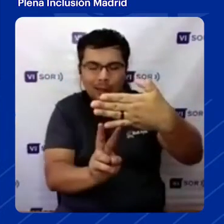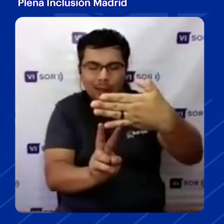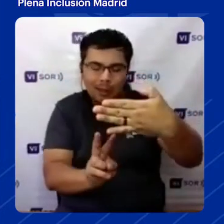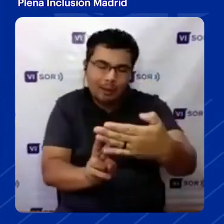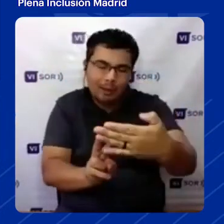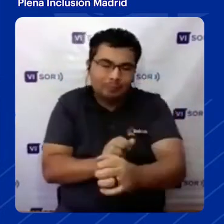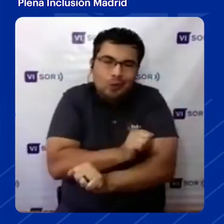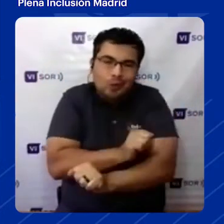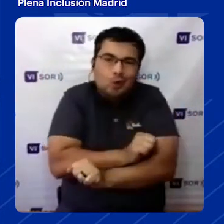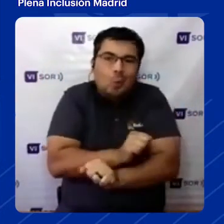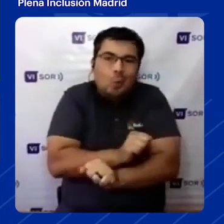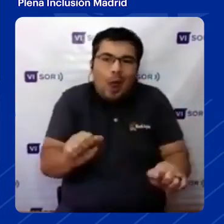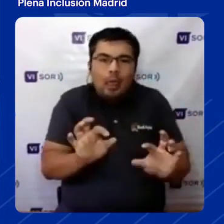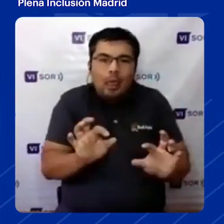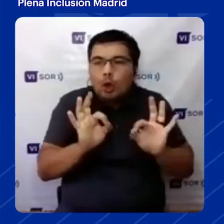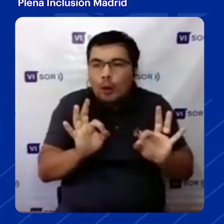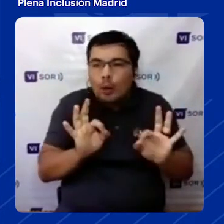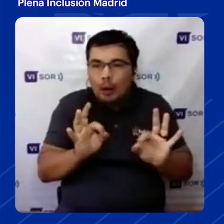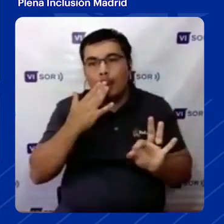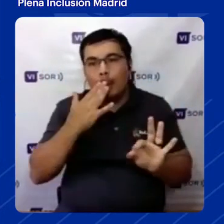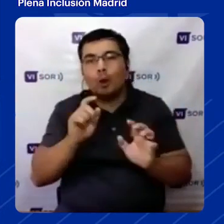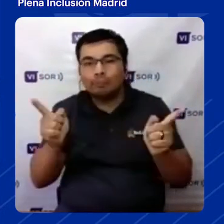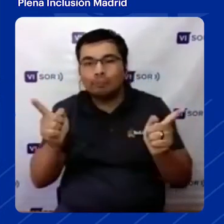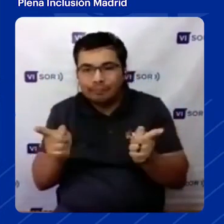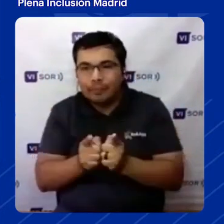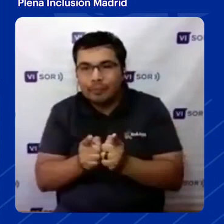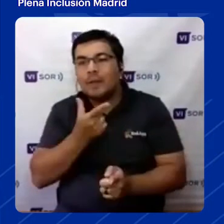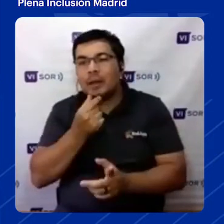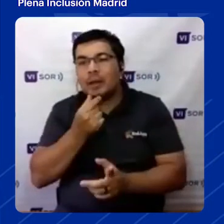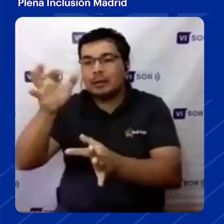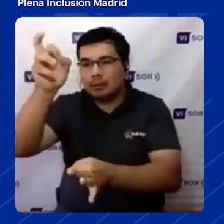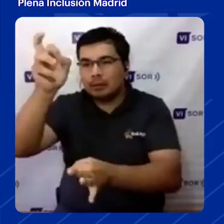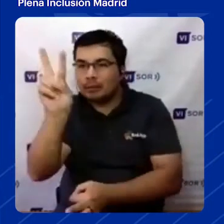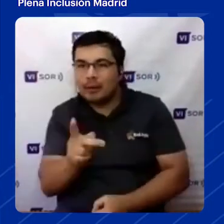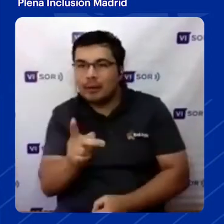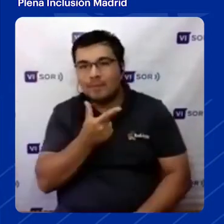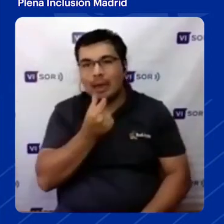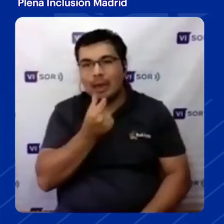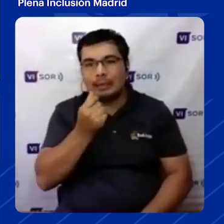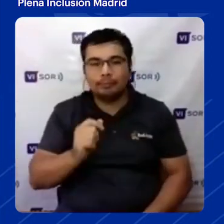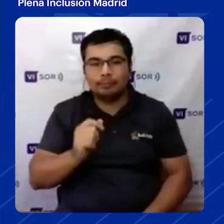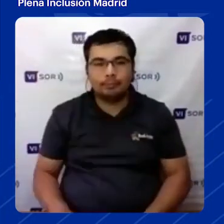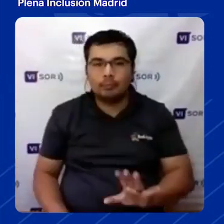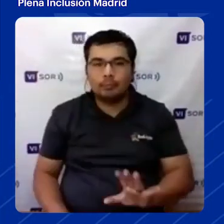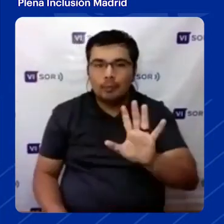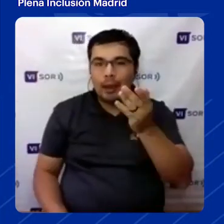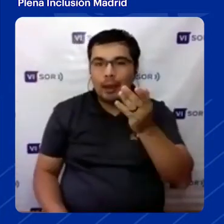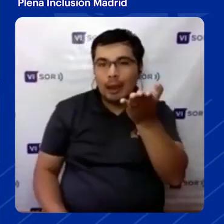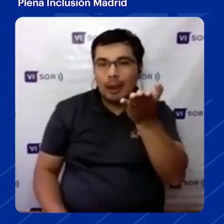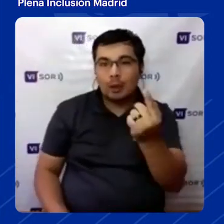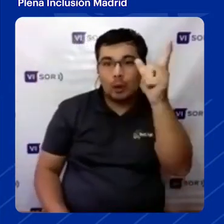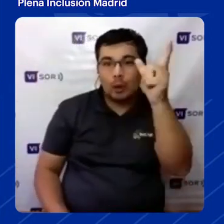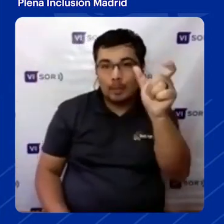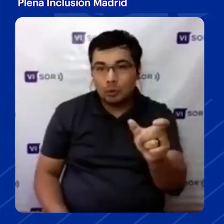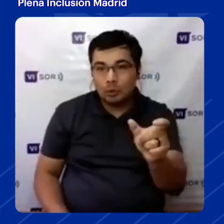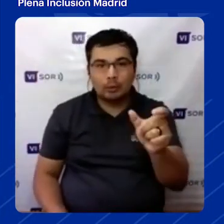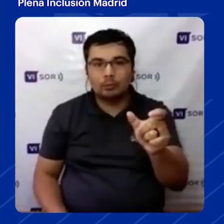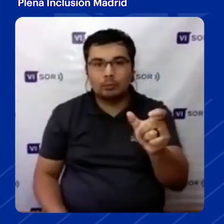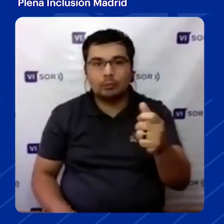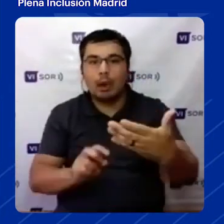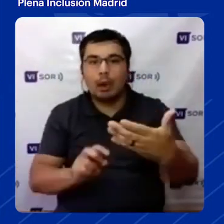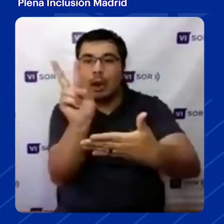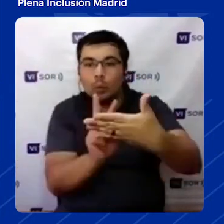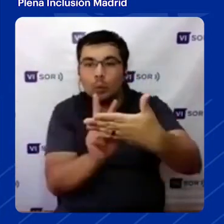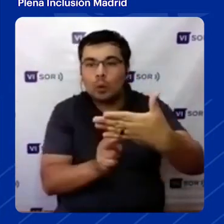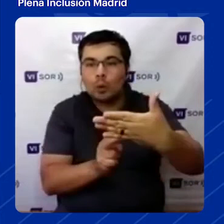lectura fácil. Entonces, este es el proceso de manera gráfica. Hay una persona que está formada para realizar los textos,